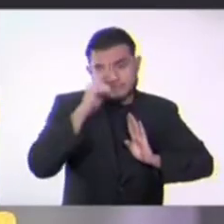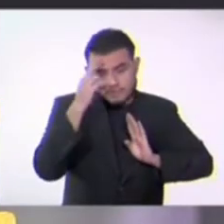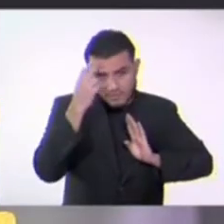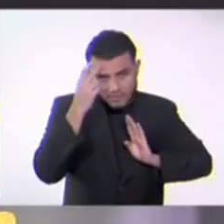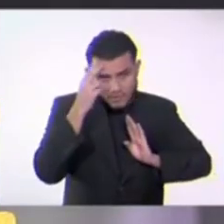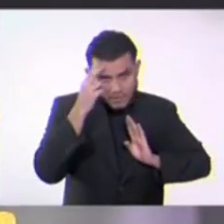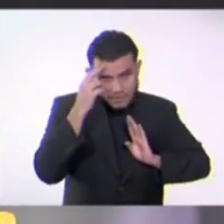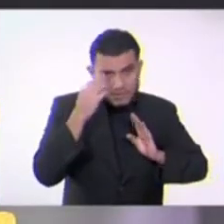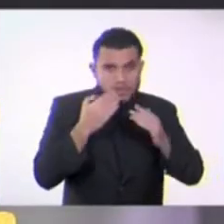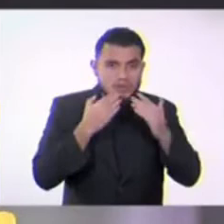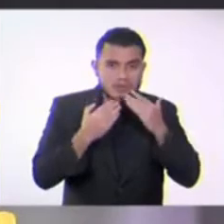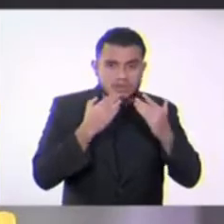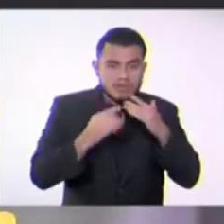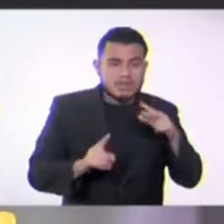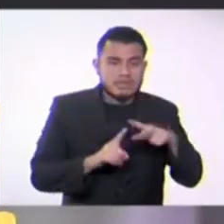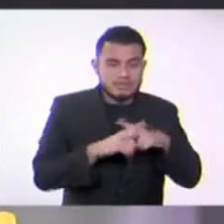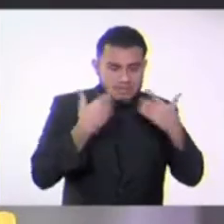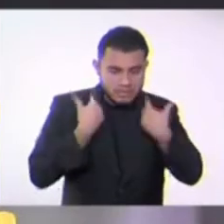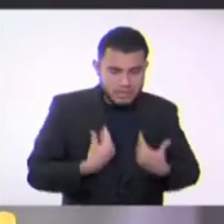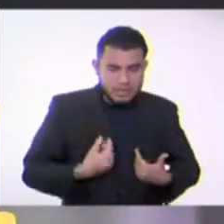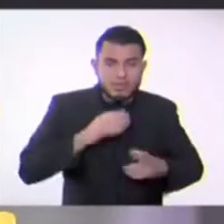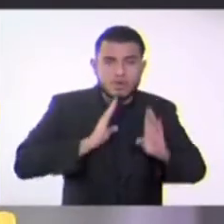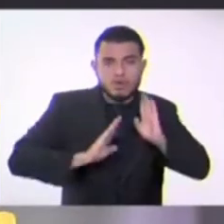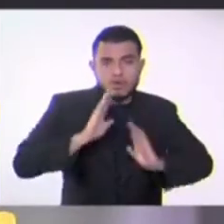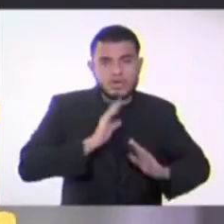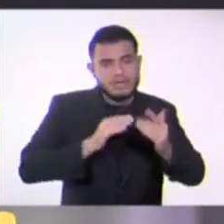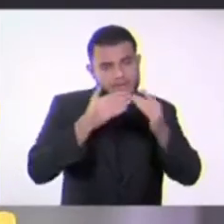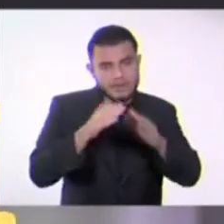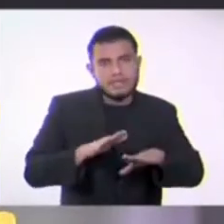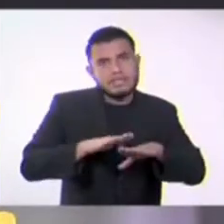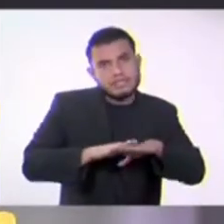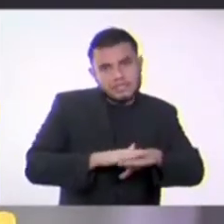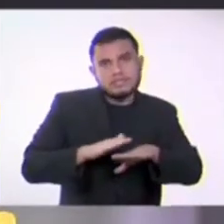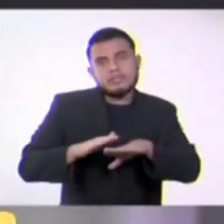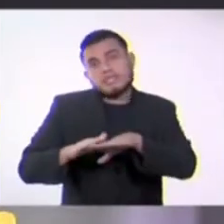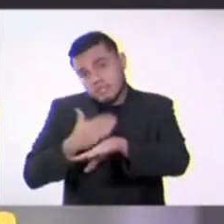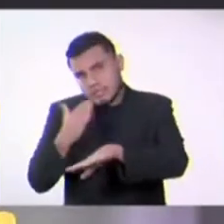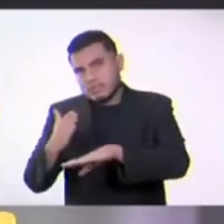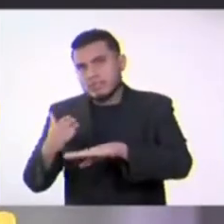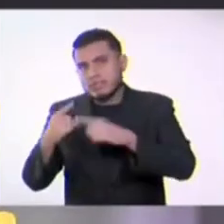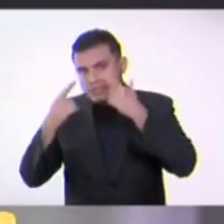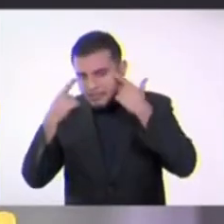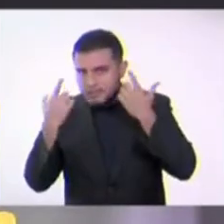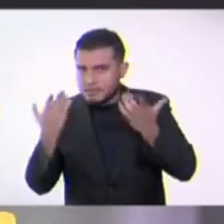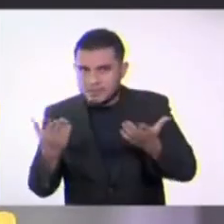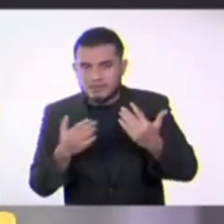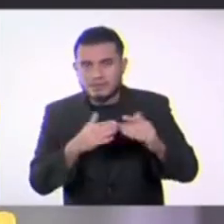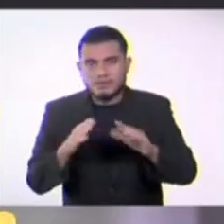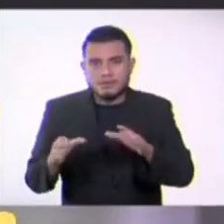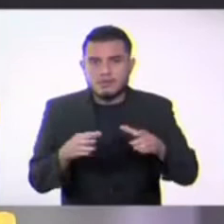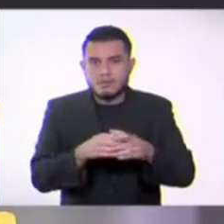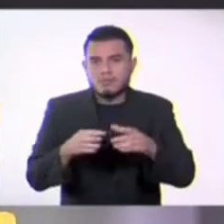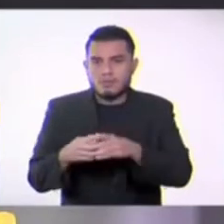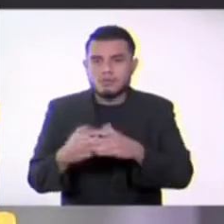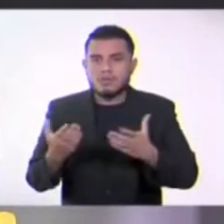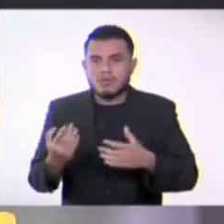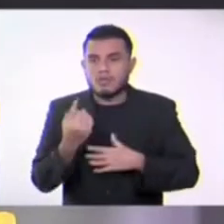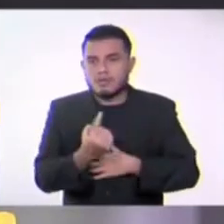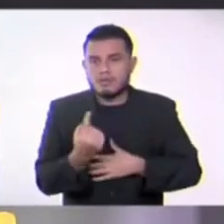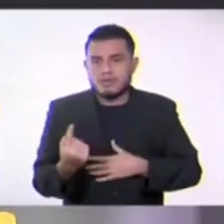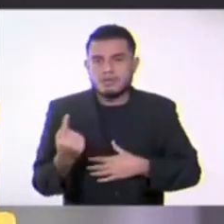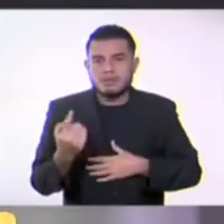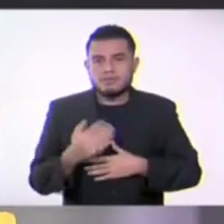que existen características biológicas que distinguen a diferentes grupos de la humanidad. Okay. Sabemos que